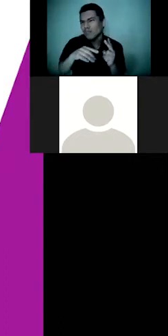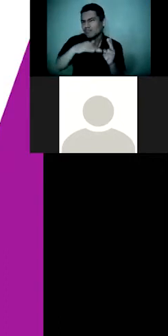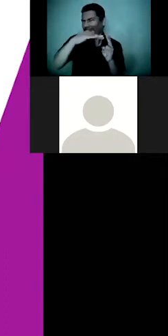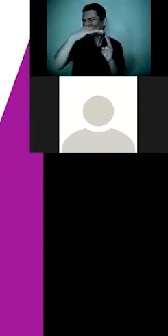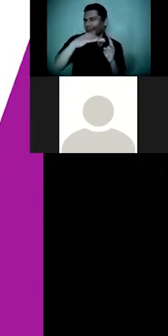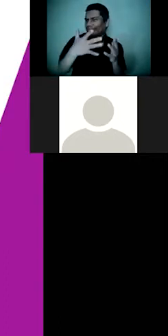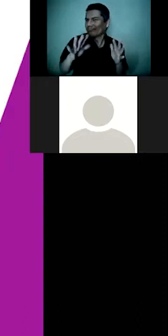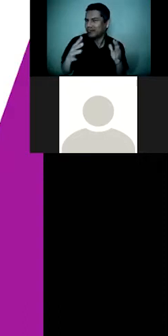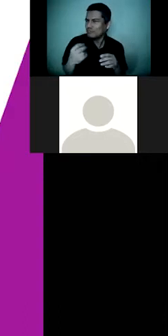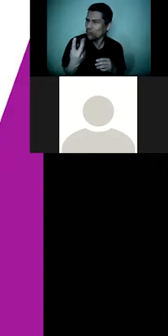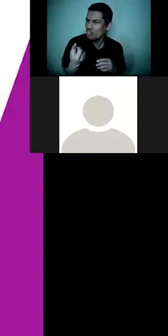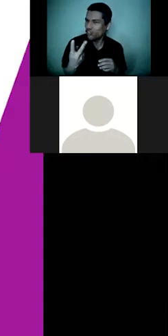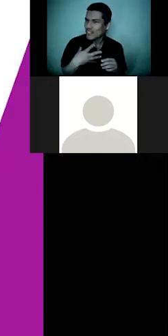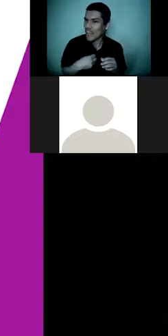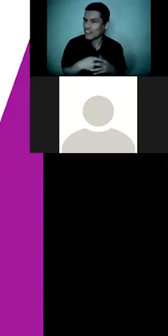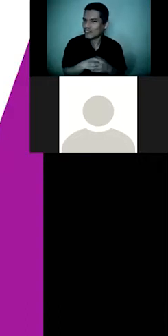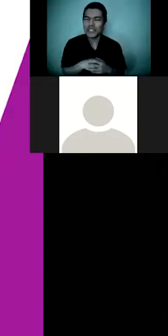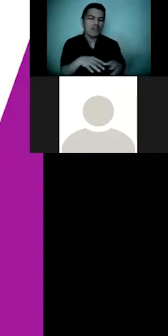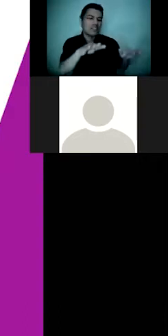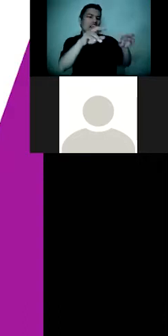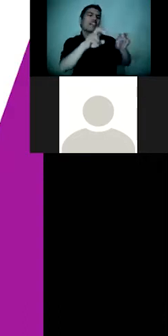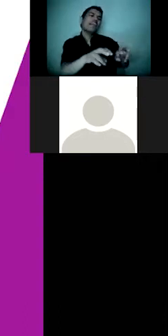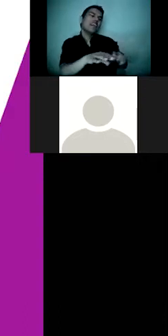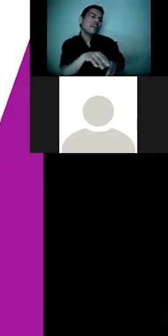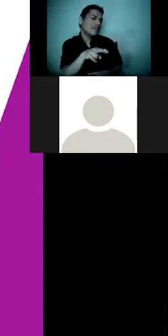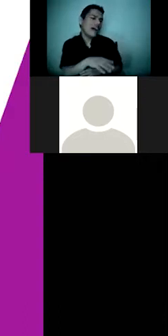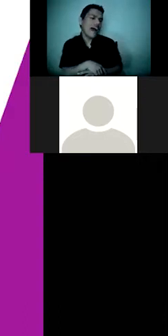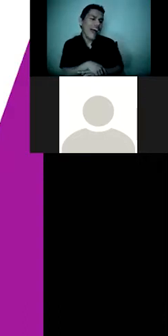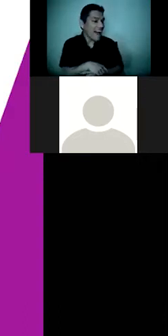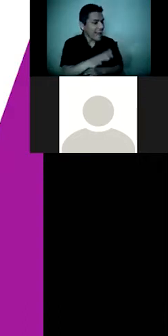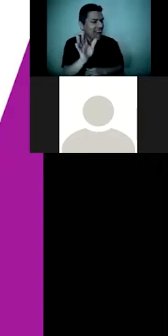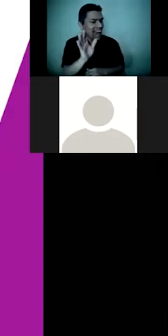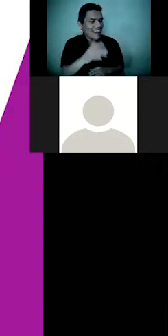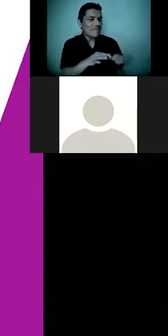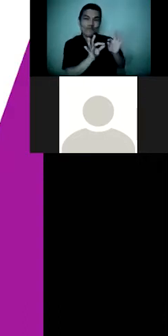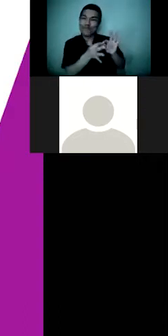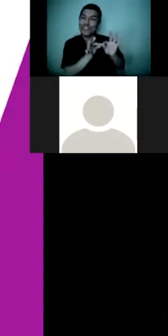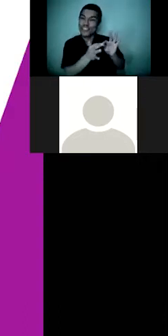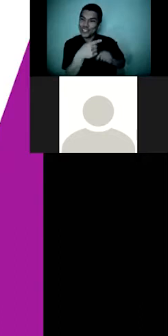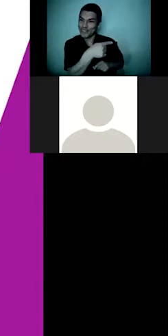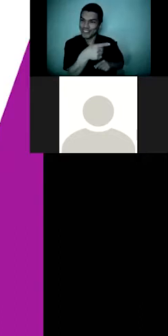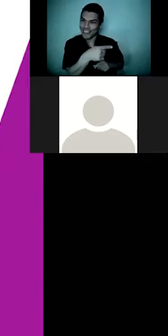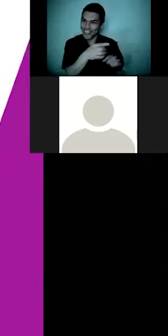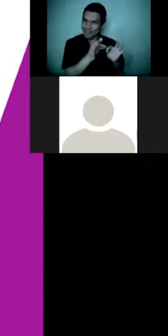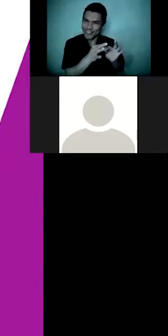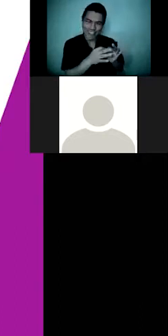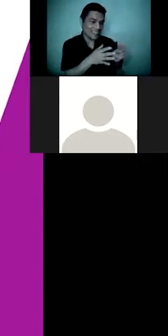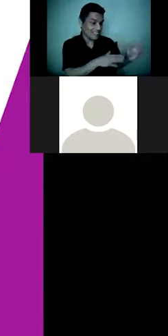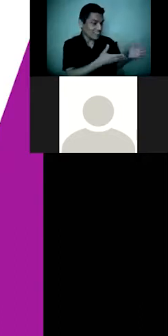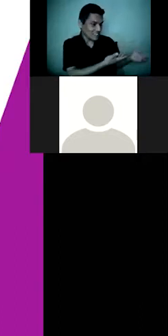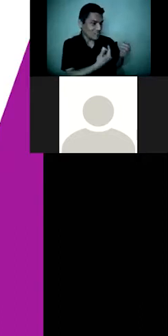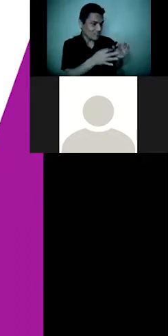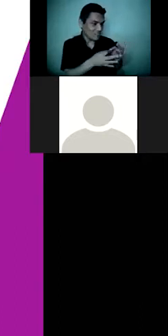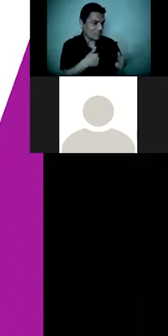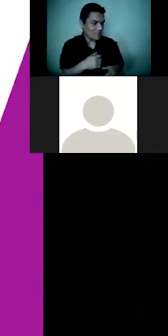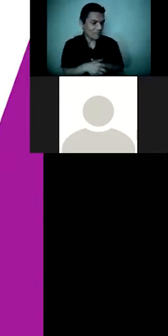feliz. Más o menos crecidito, como 12 años, sí. Se sentaron, hola, sí, ¿no? Con el intérprete estábamos